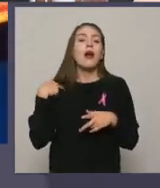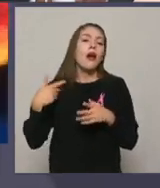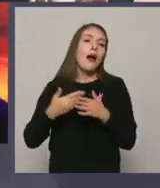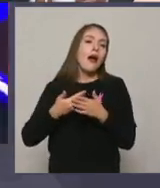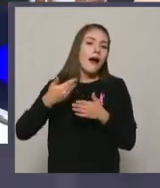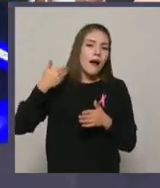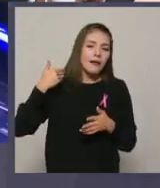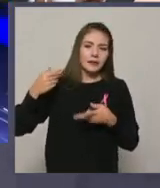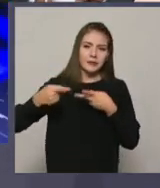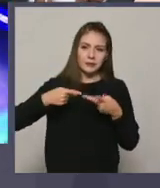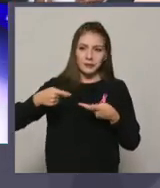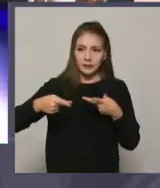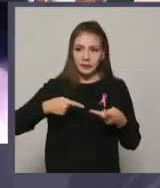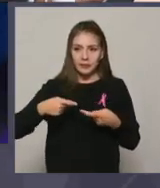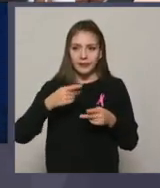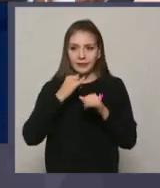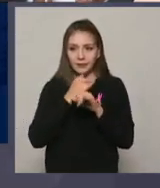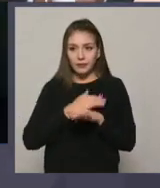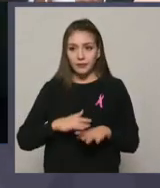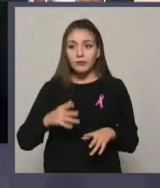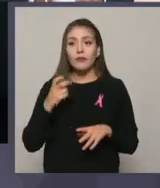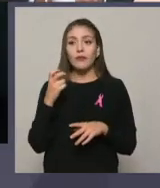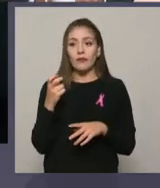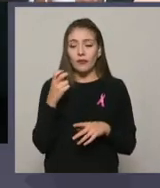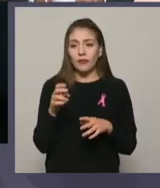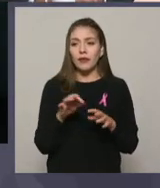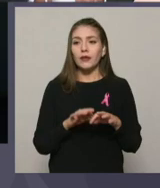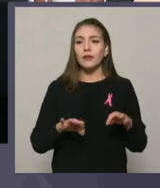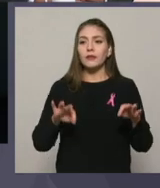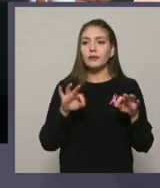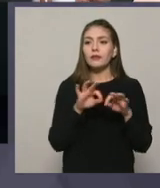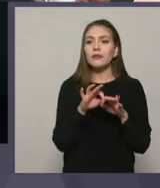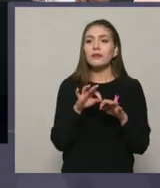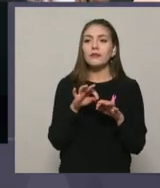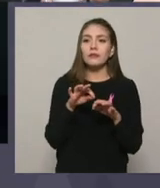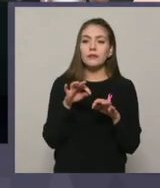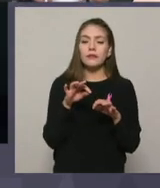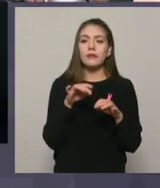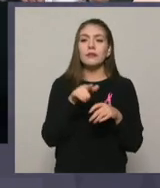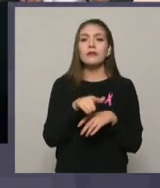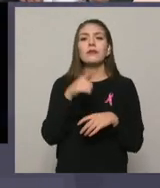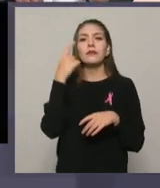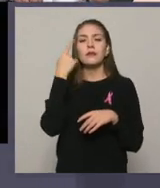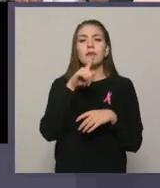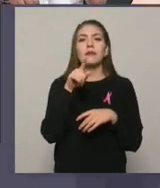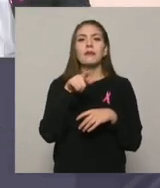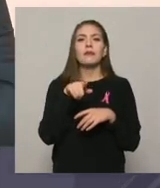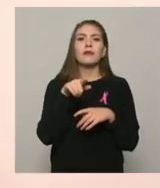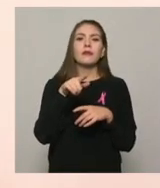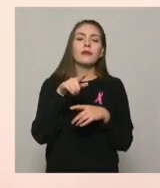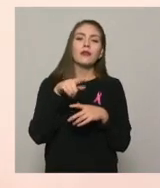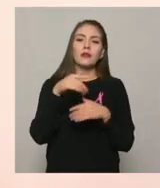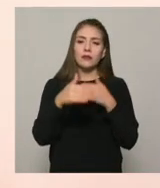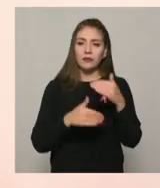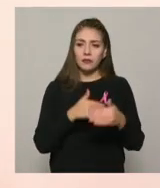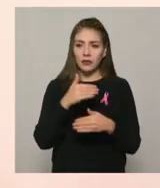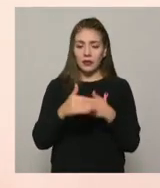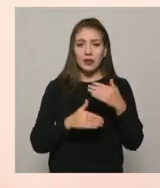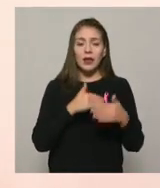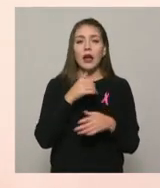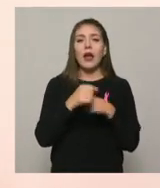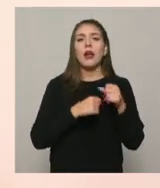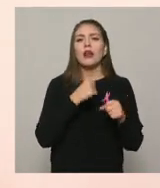ahí esa solvencia periodística se adquiere al paso de los años, con la